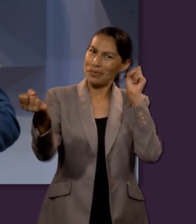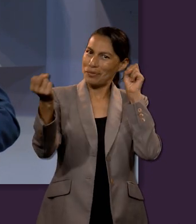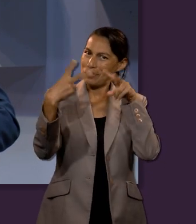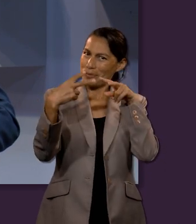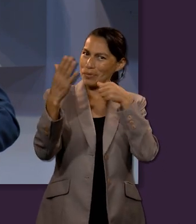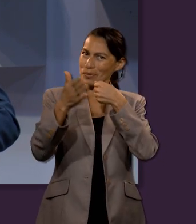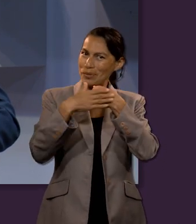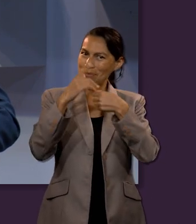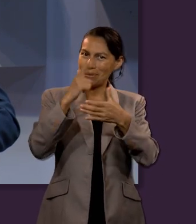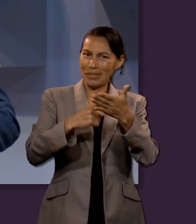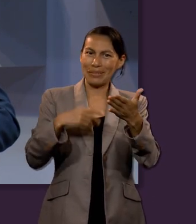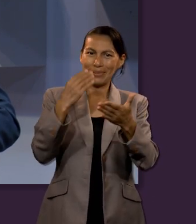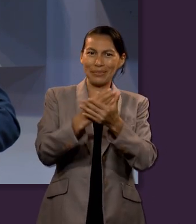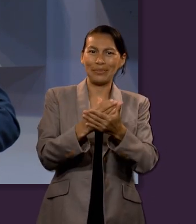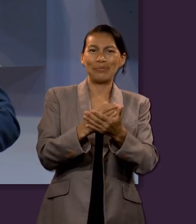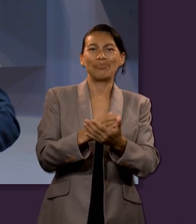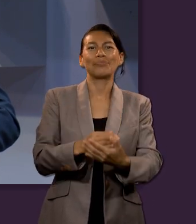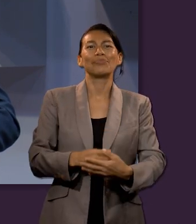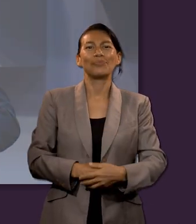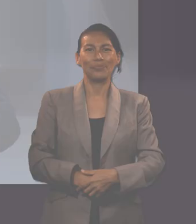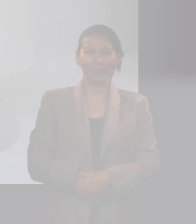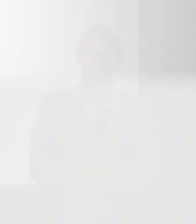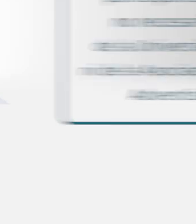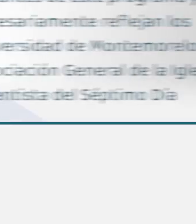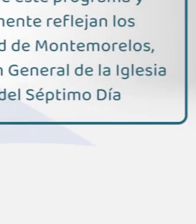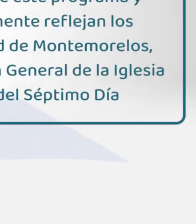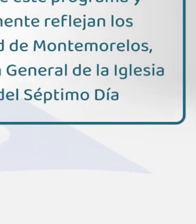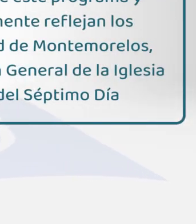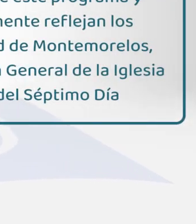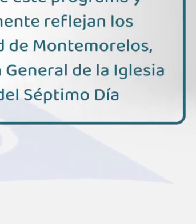elección nos vemos en una próxima elección